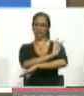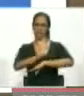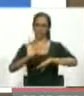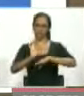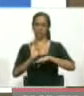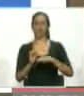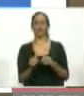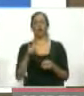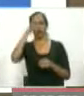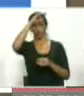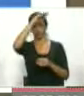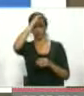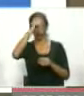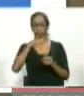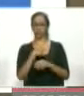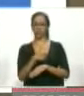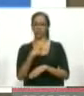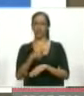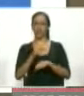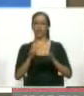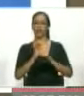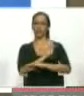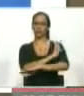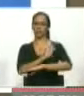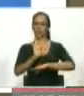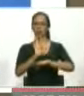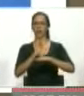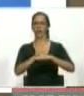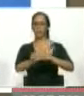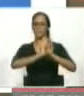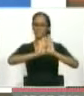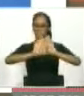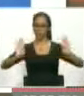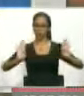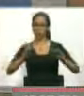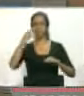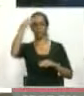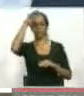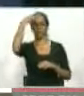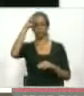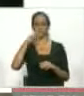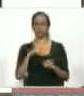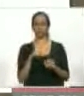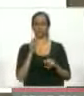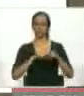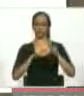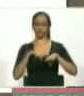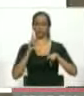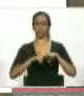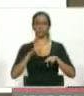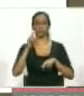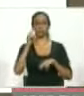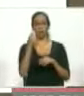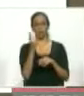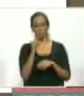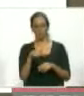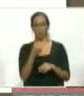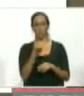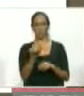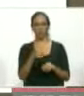fondos del 30 ganó para el muro como médico vamos con la siguiente noticia ese muro del está construyendo también un montón de